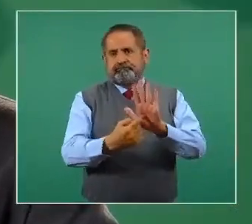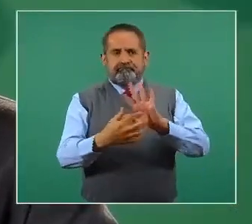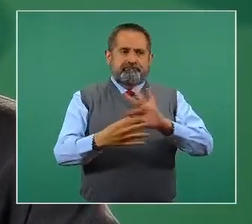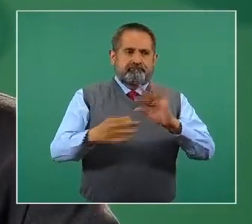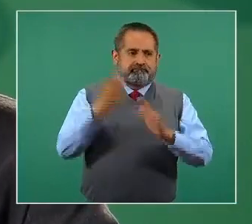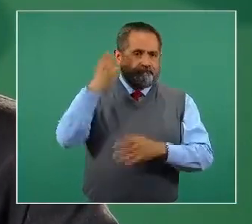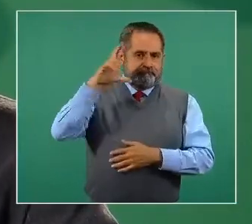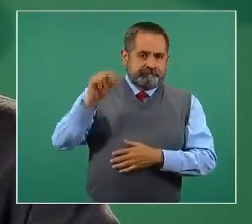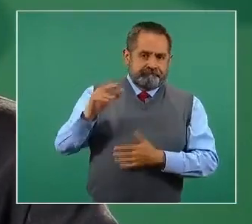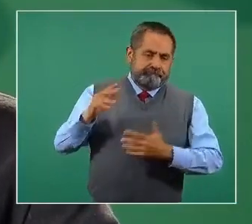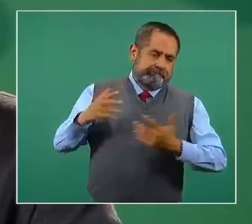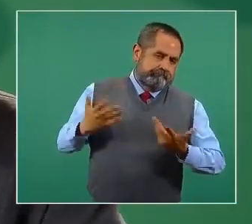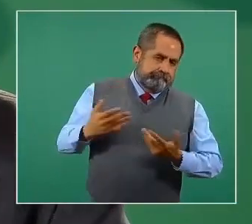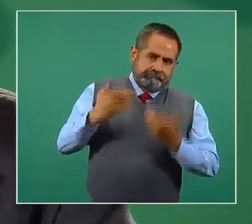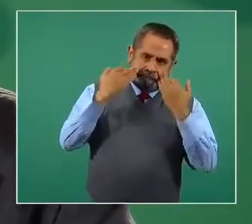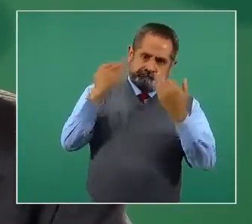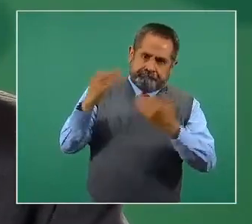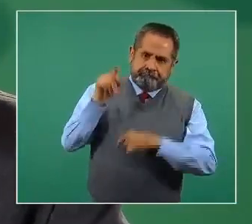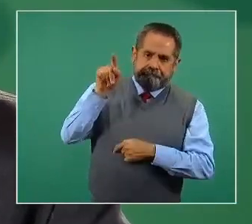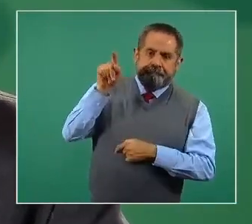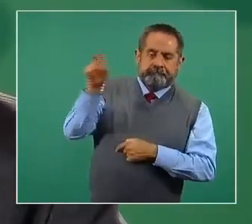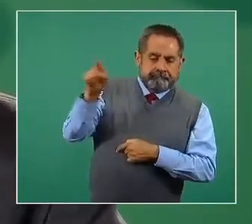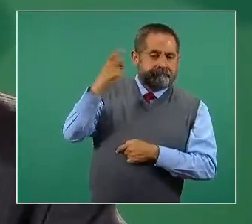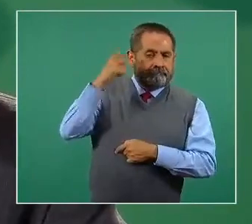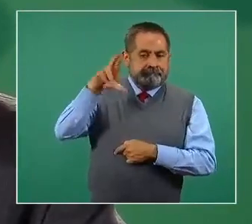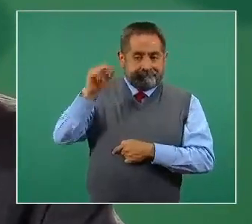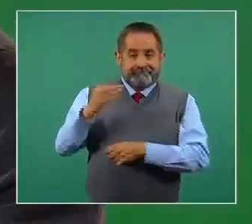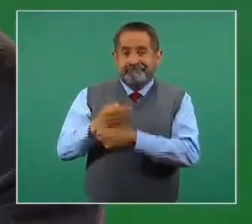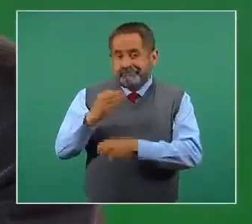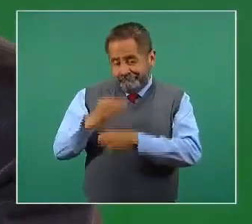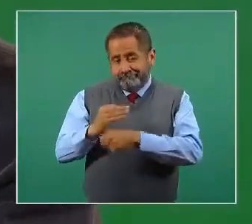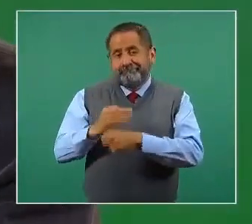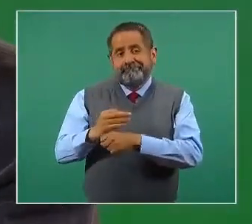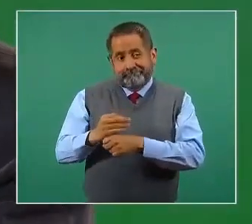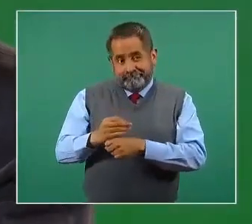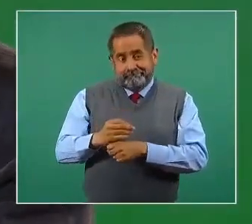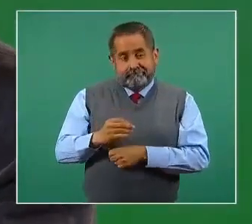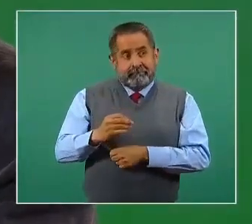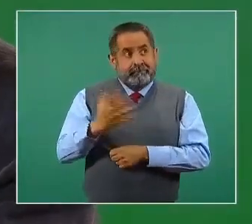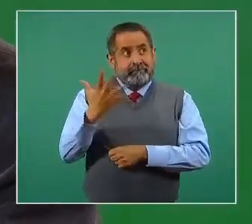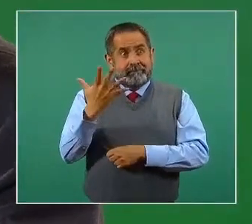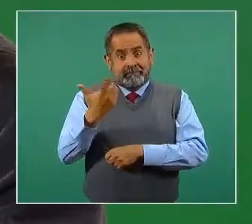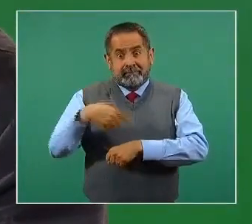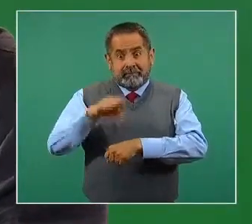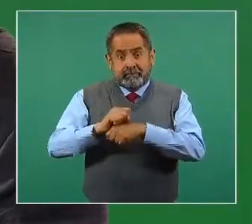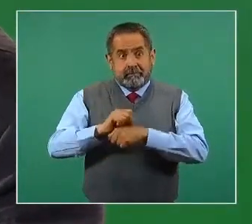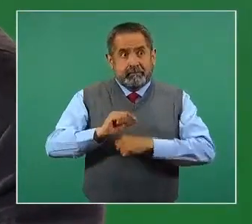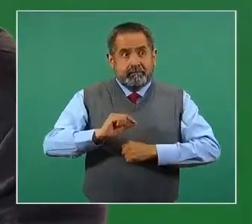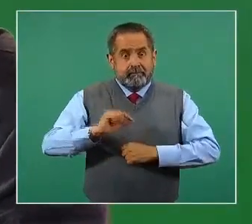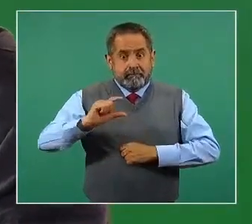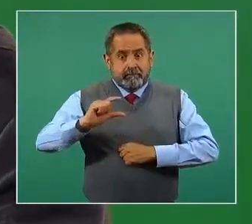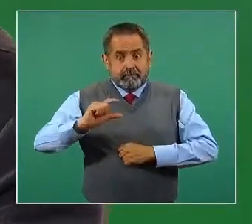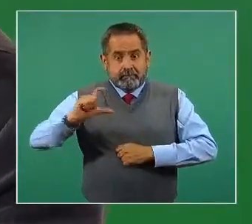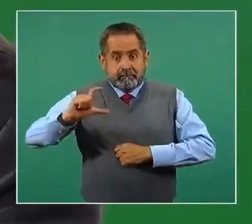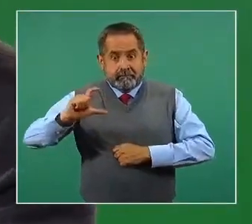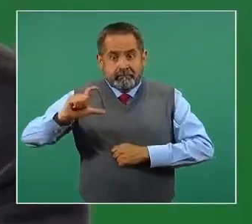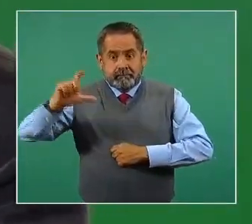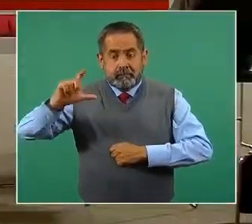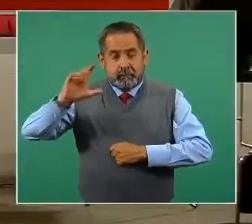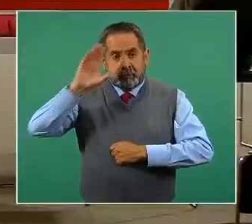realidad epidémica muestra que Quintana Roo tiene esta situación de tener 5 semanas en donde el número de